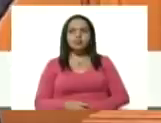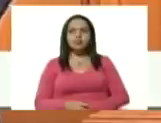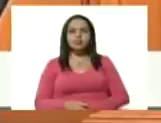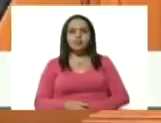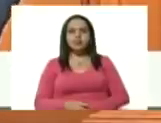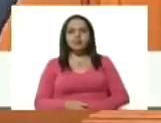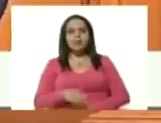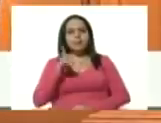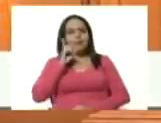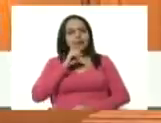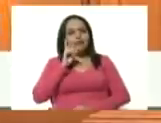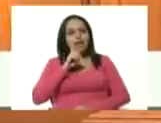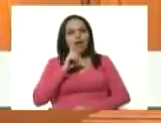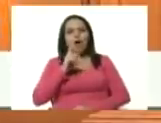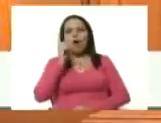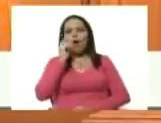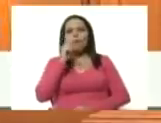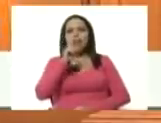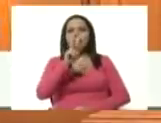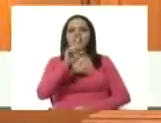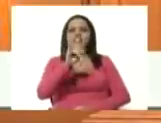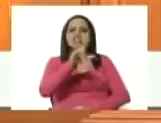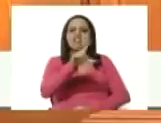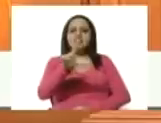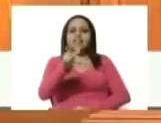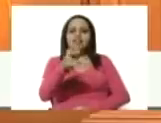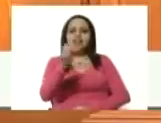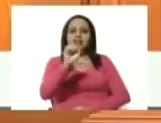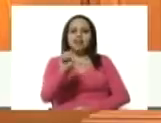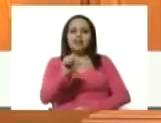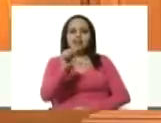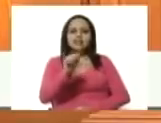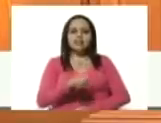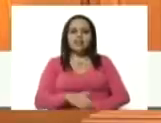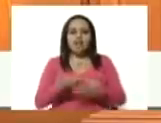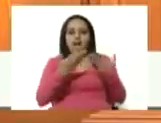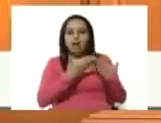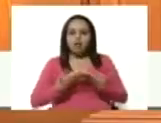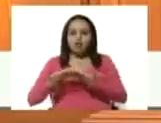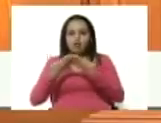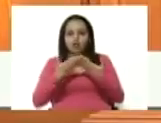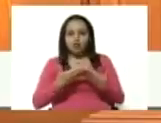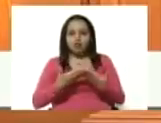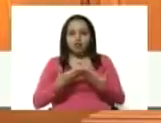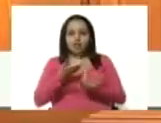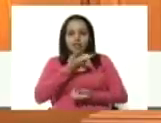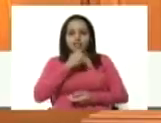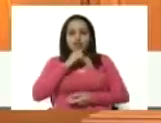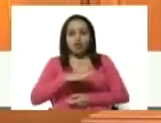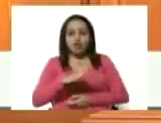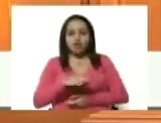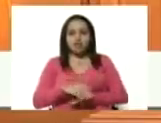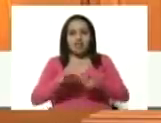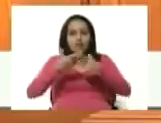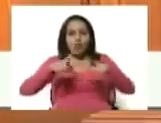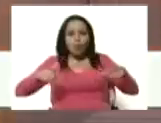Mentira, mentira. Ernesto Villegas, gran estudioso de la historia y de la lingüística. Bueno, un